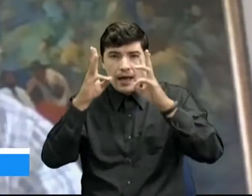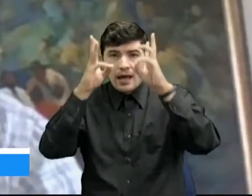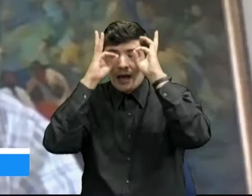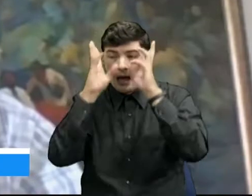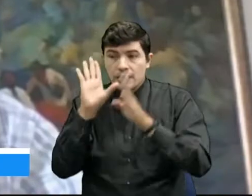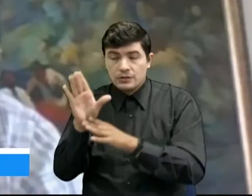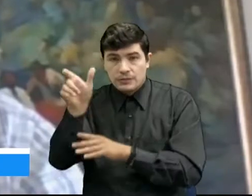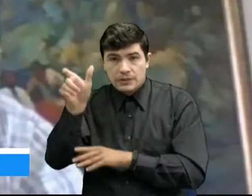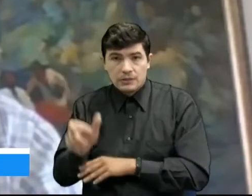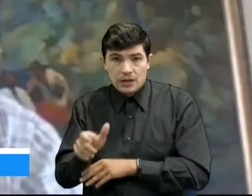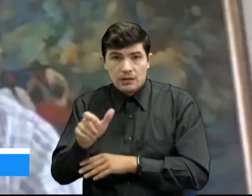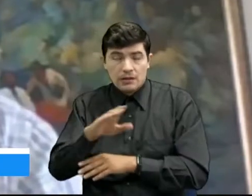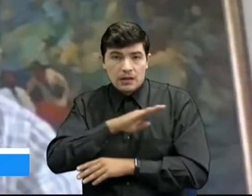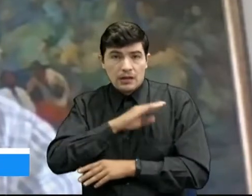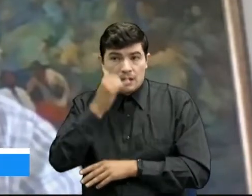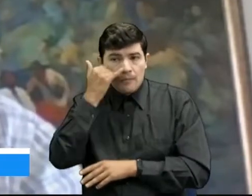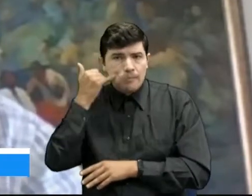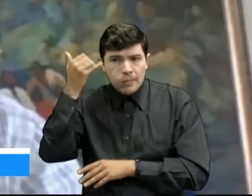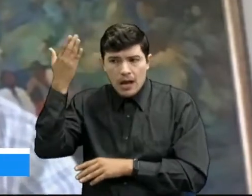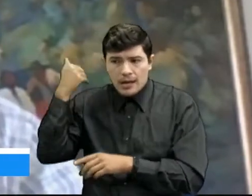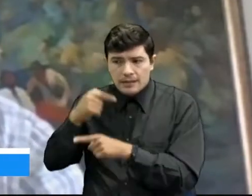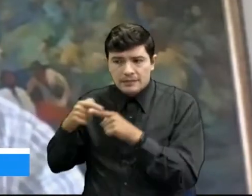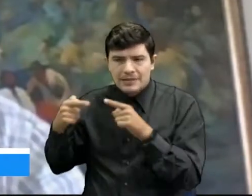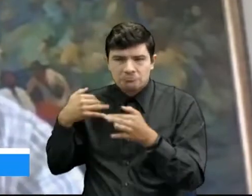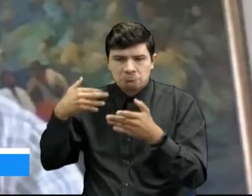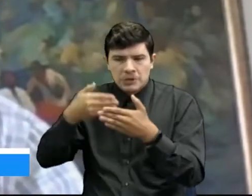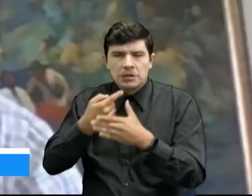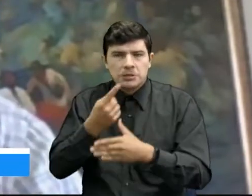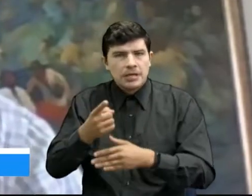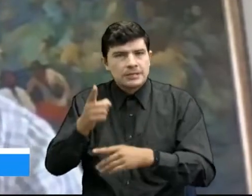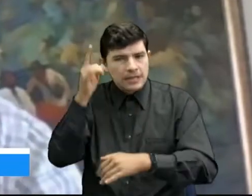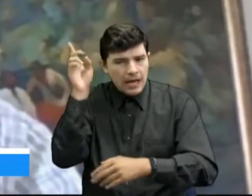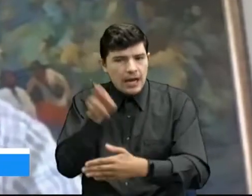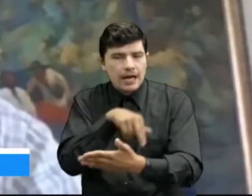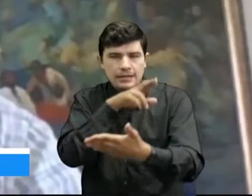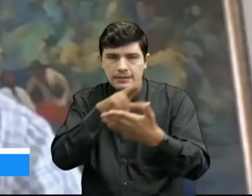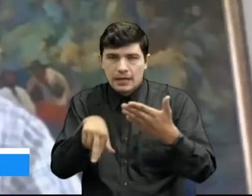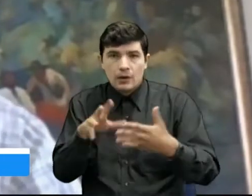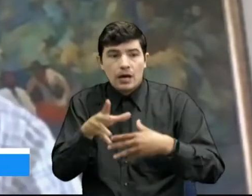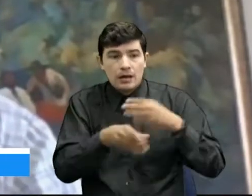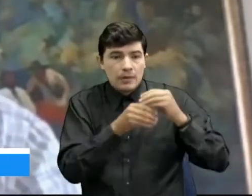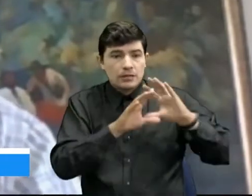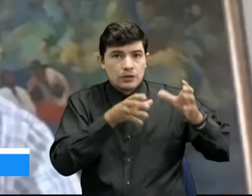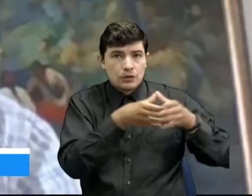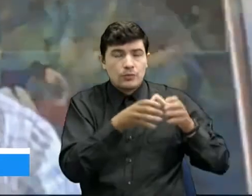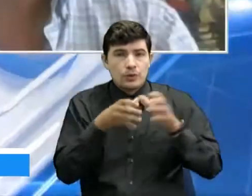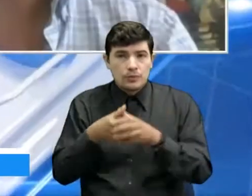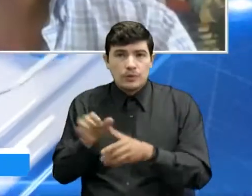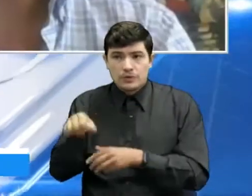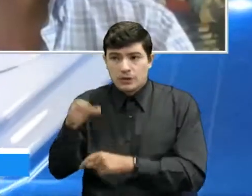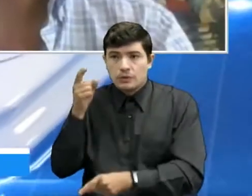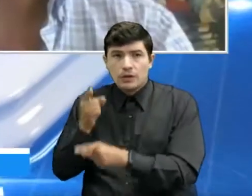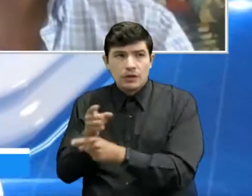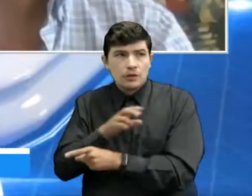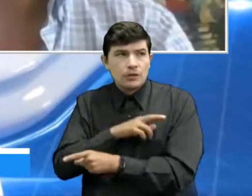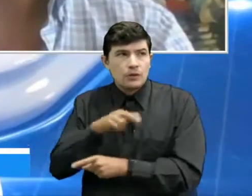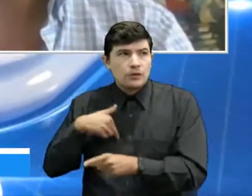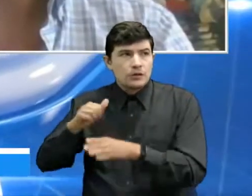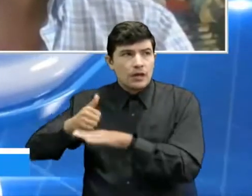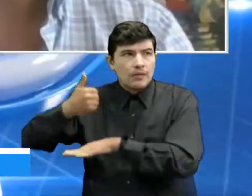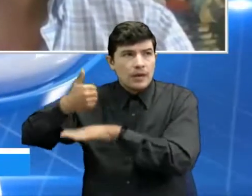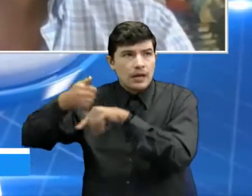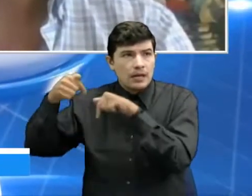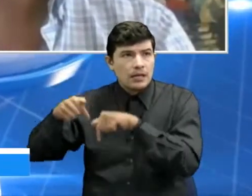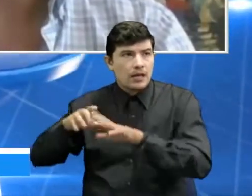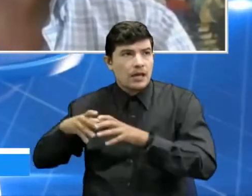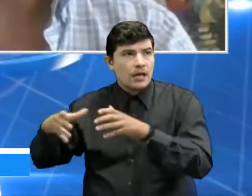Cárdenas desde principio de semana ha venido reiterando que se cancela en la ciudad con el respaldo de los diferentes... Estamos medios, precisamente hablando con el comandante de la Policía